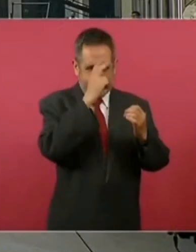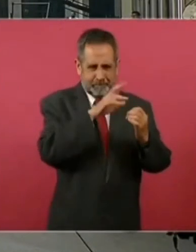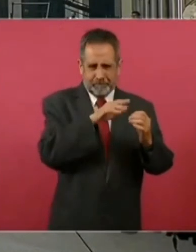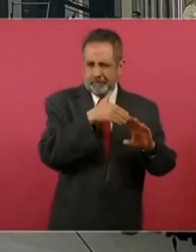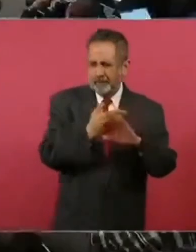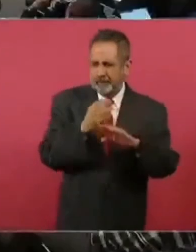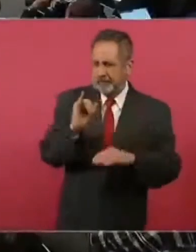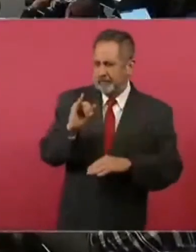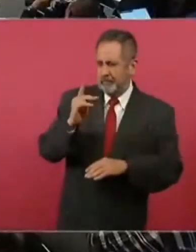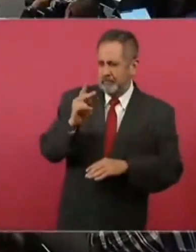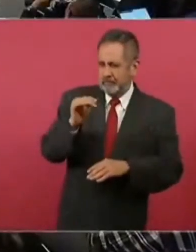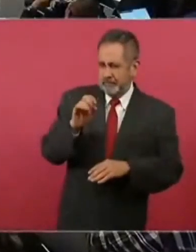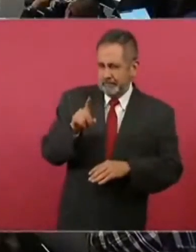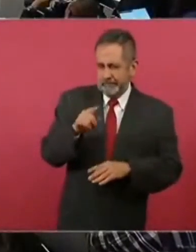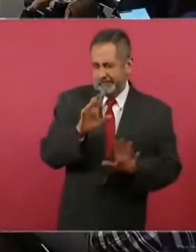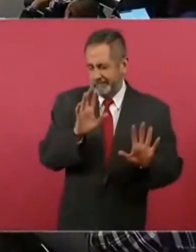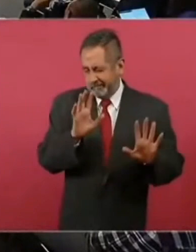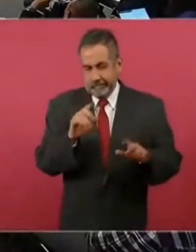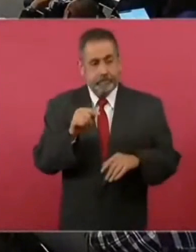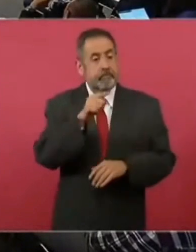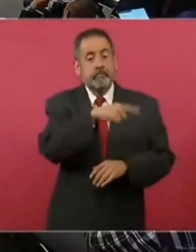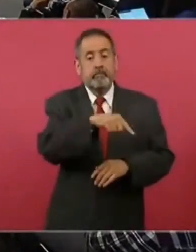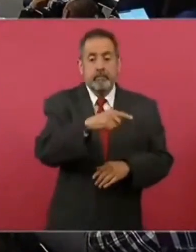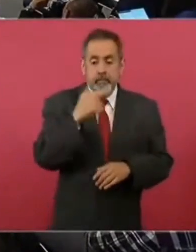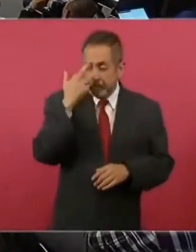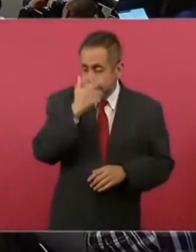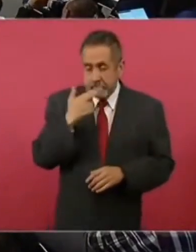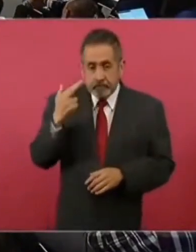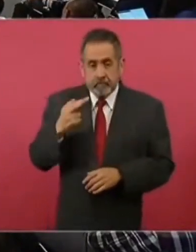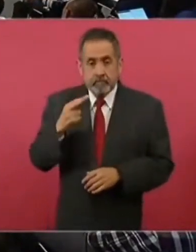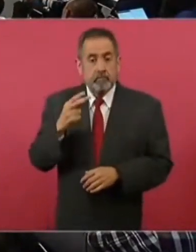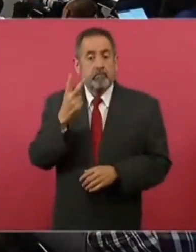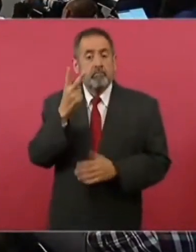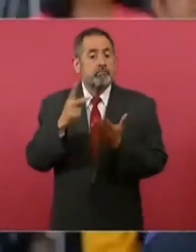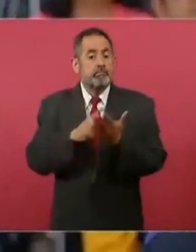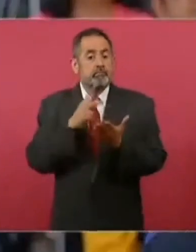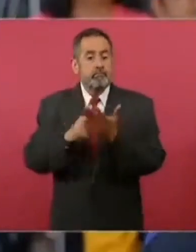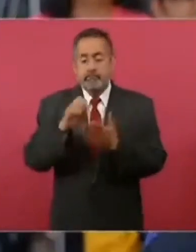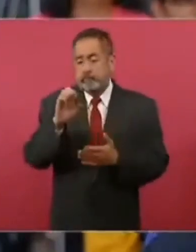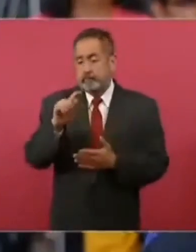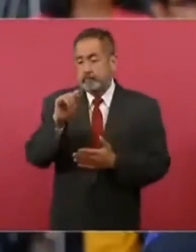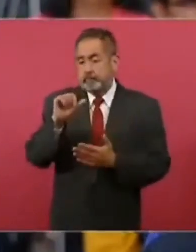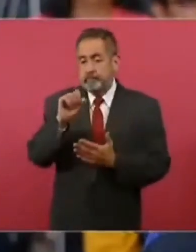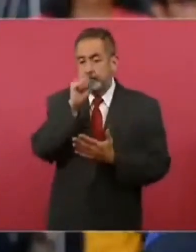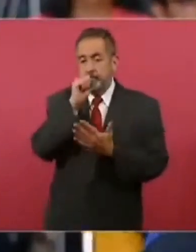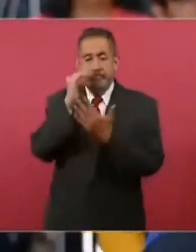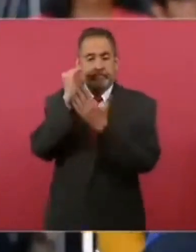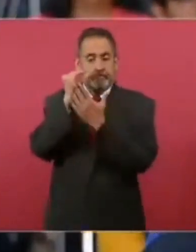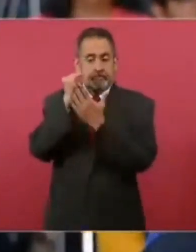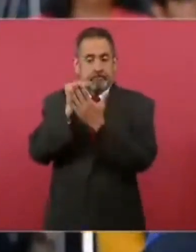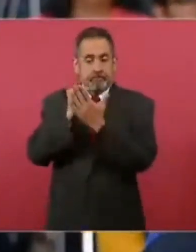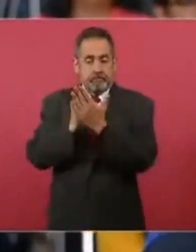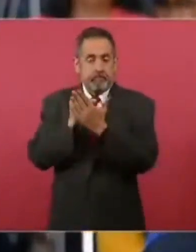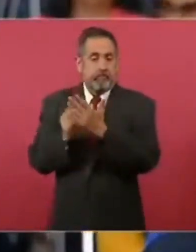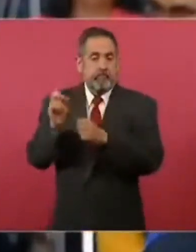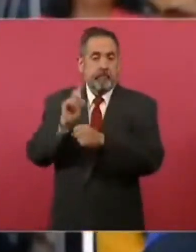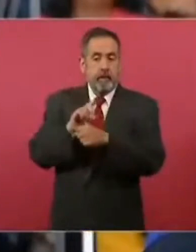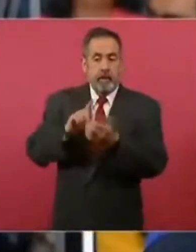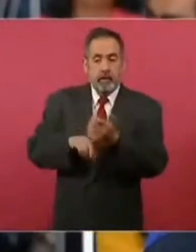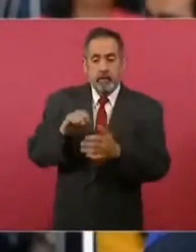Impunidad revisó en 2 ocasiones este código de ética, la primera vez en 2020, la segunda en febrero